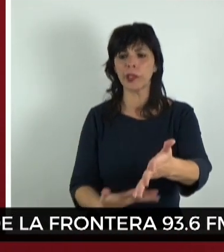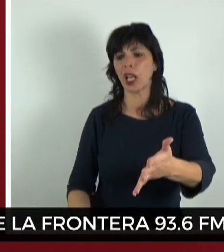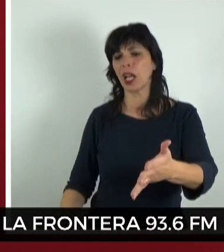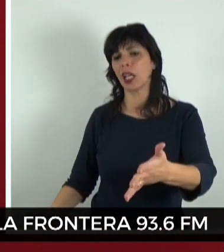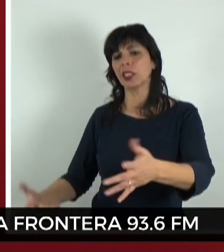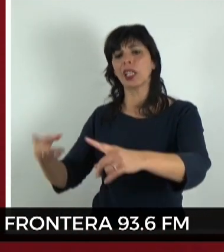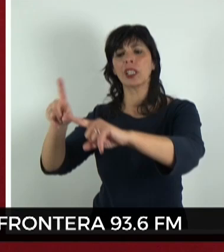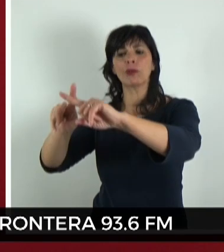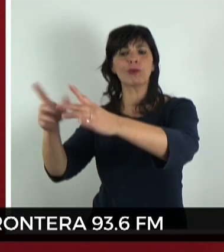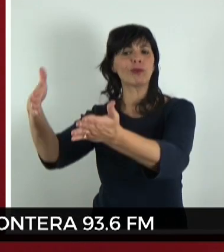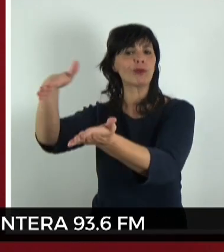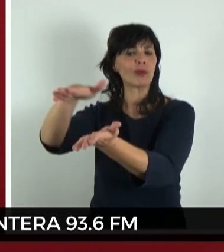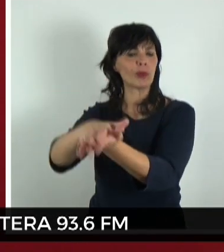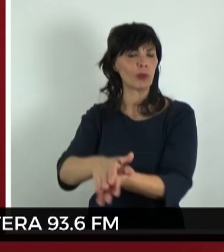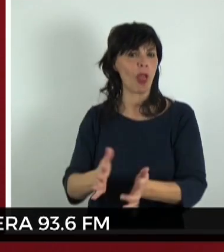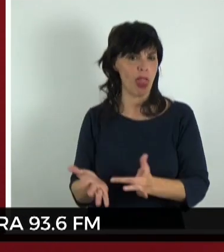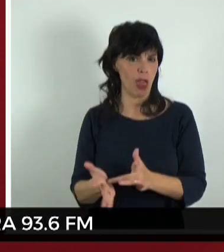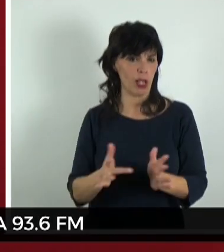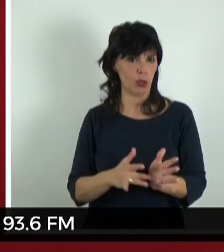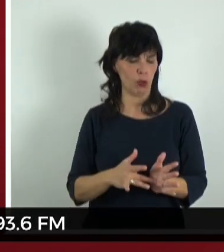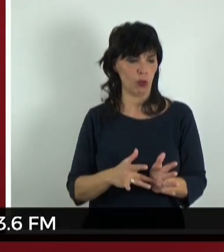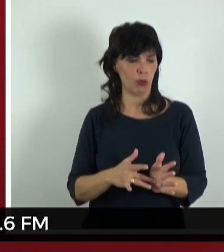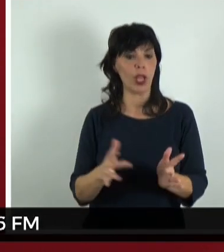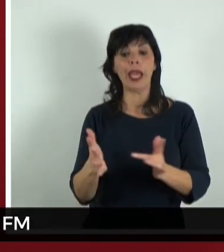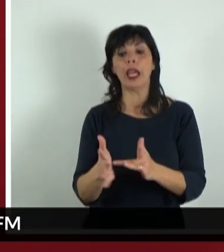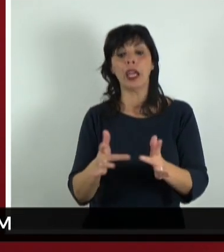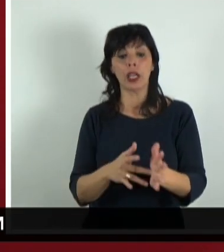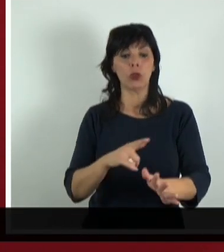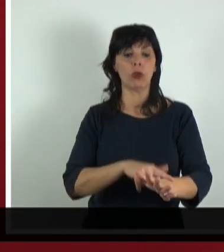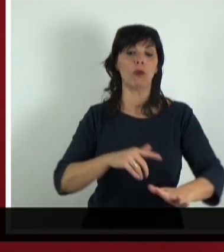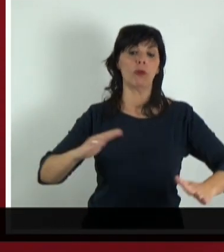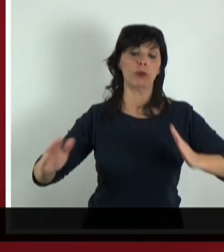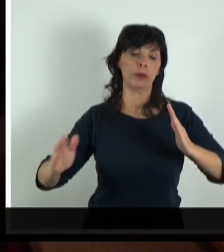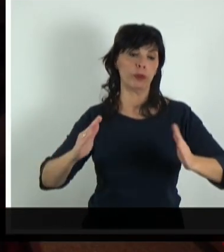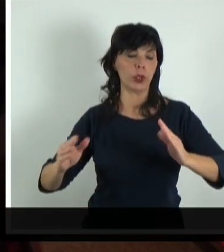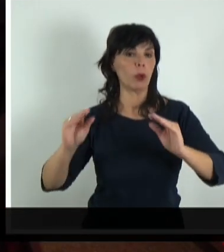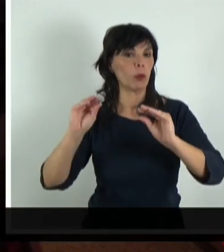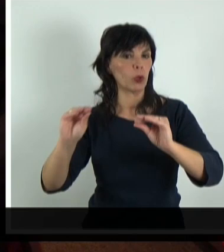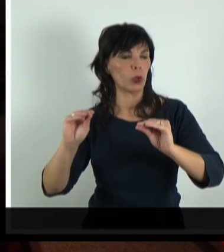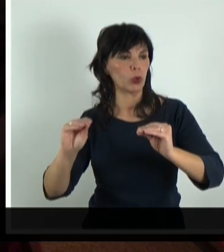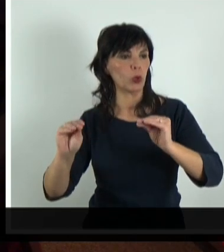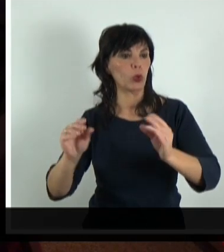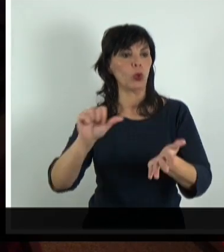Cuando en aquel momento los romanos, allí a las puertas de Jerusalén,